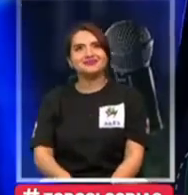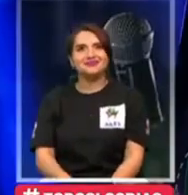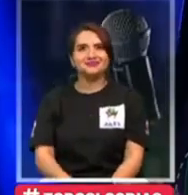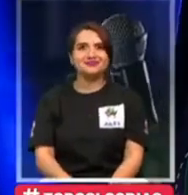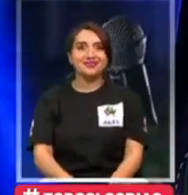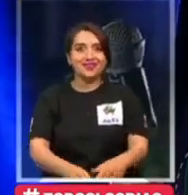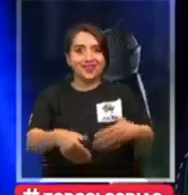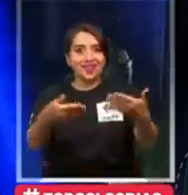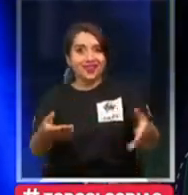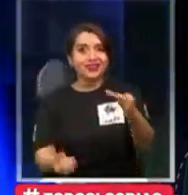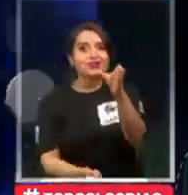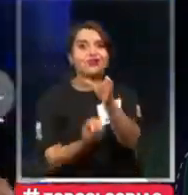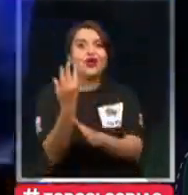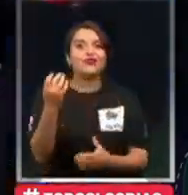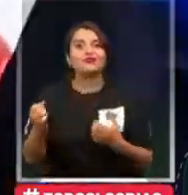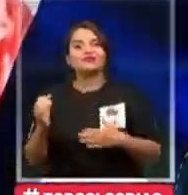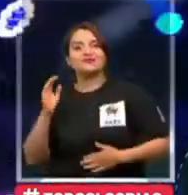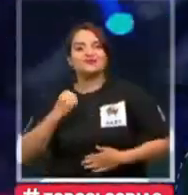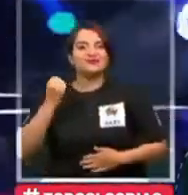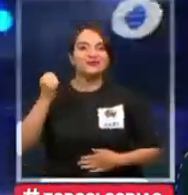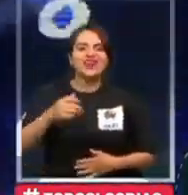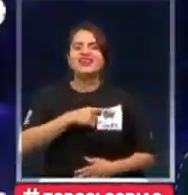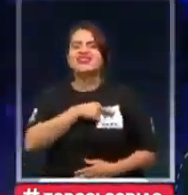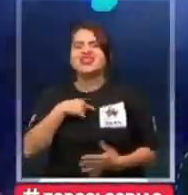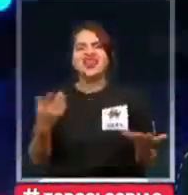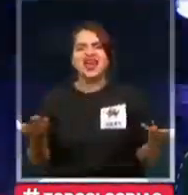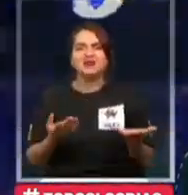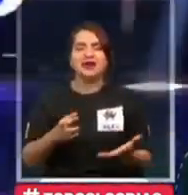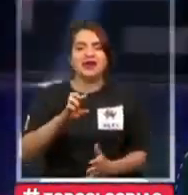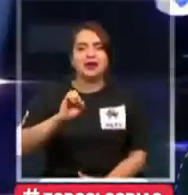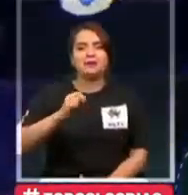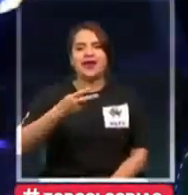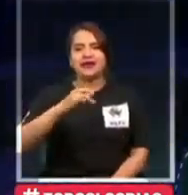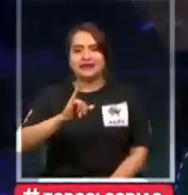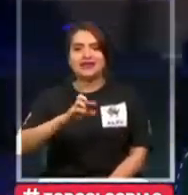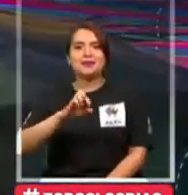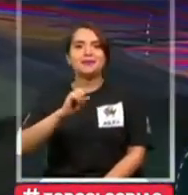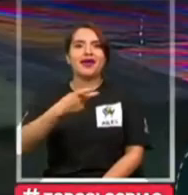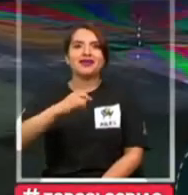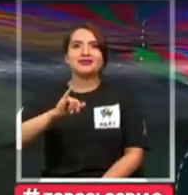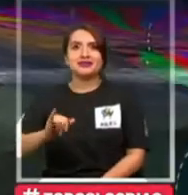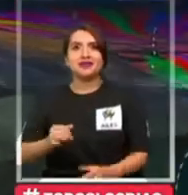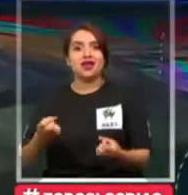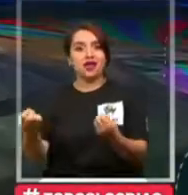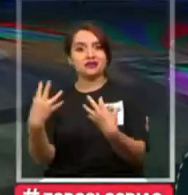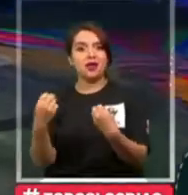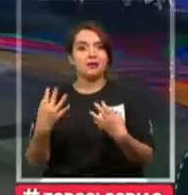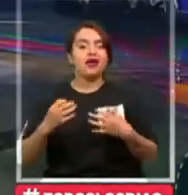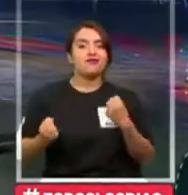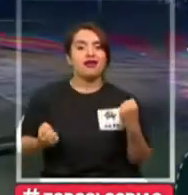Este es el nuevo ritmo, se llama Pachi Pachi, enseñar a bailar.